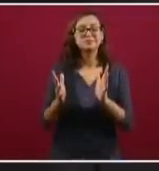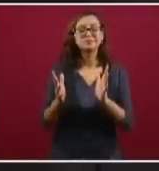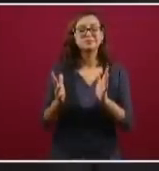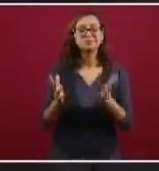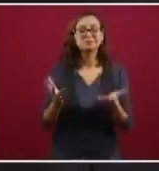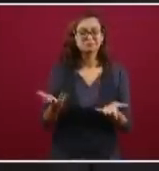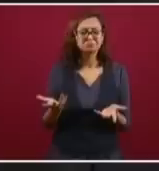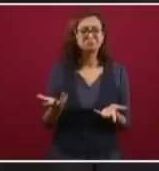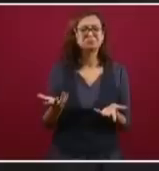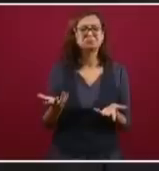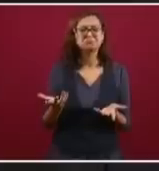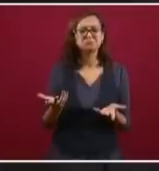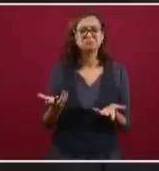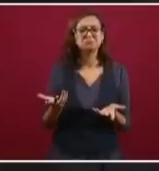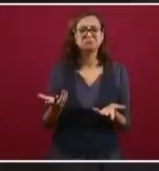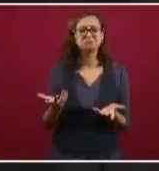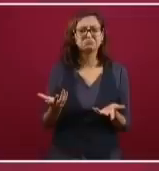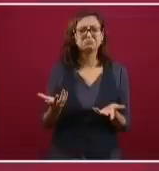sí,